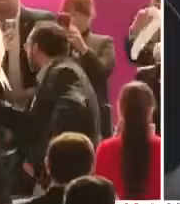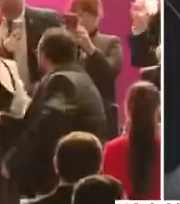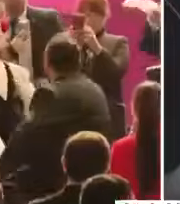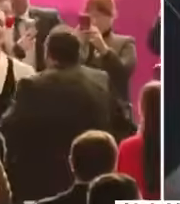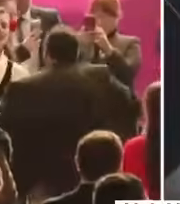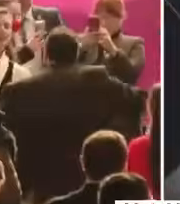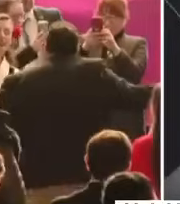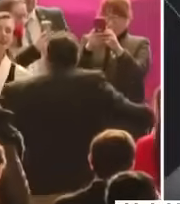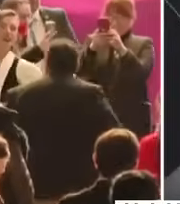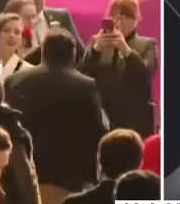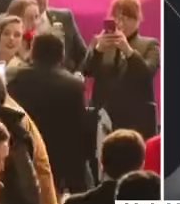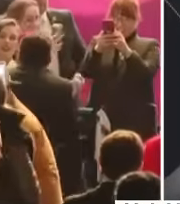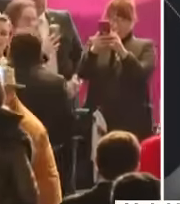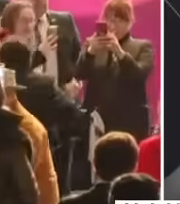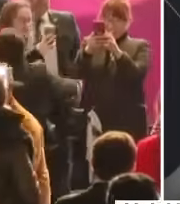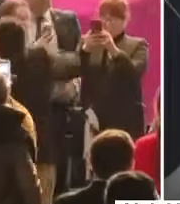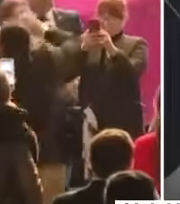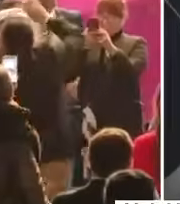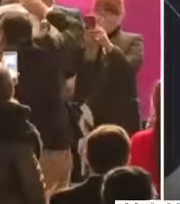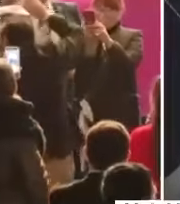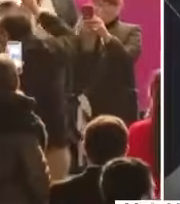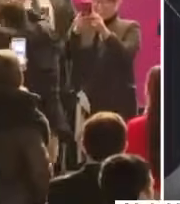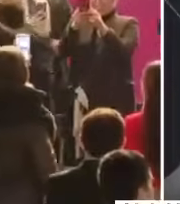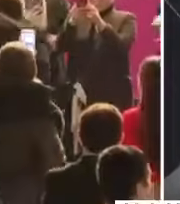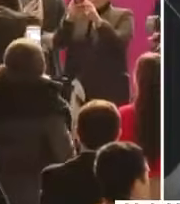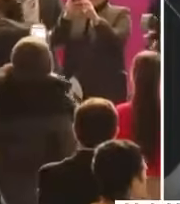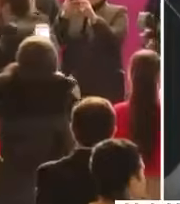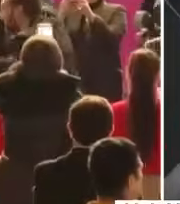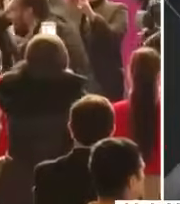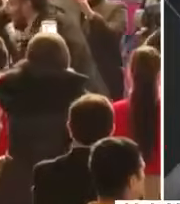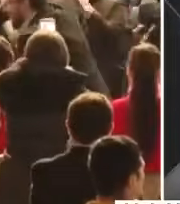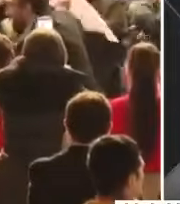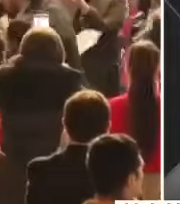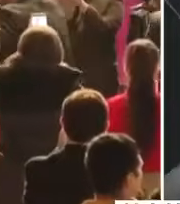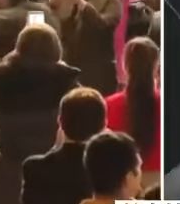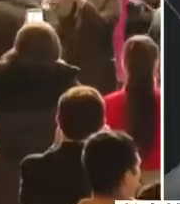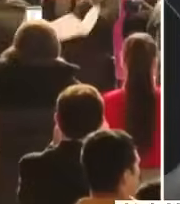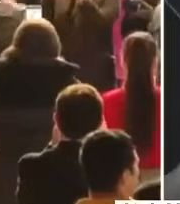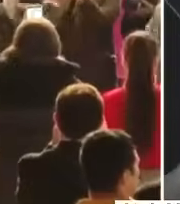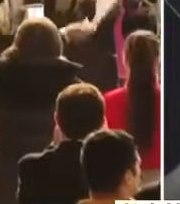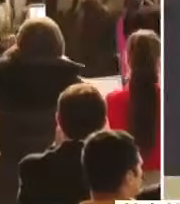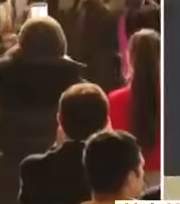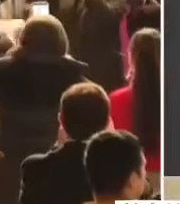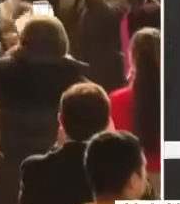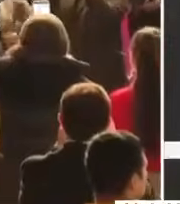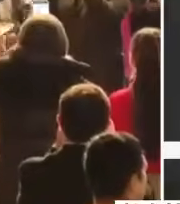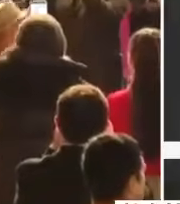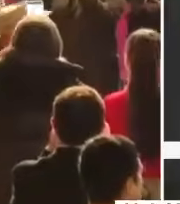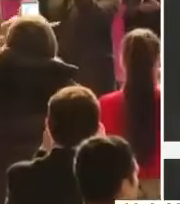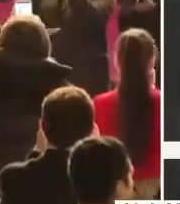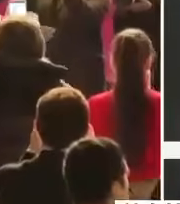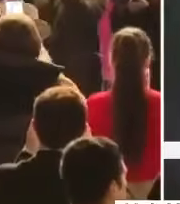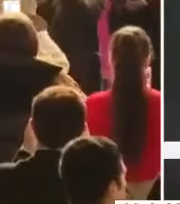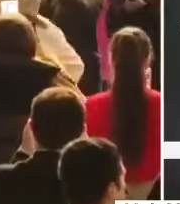pueblo mapuche, entonces, para hacer un símbolo también con aquello. Y continuamos nosotros avanzando en las diferentes informaciones.